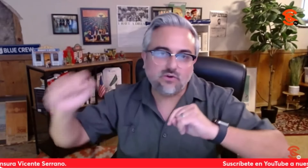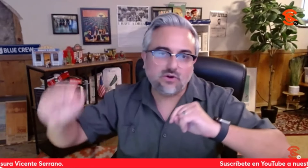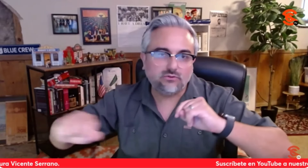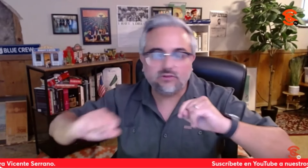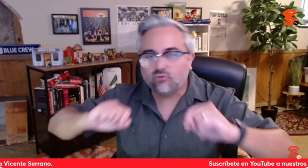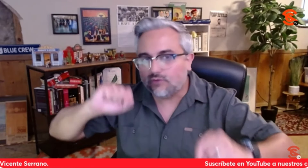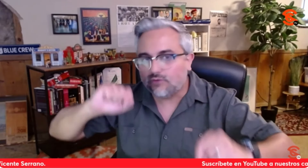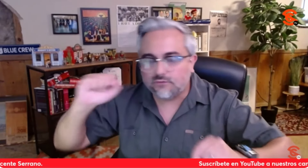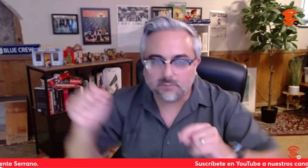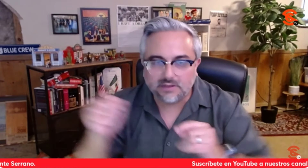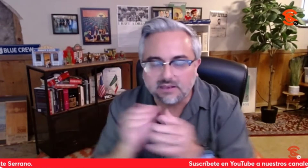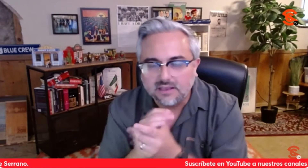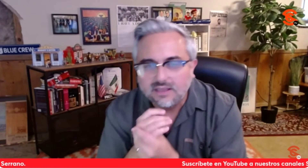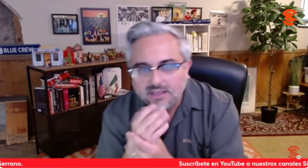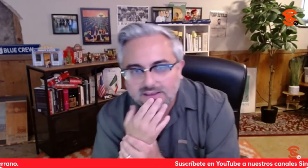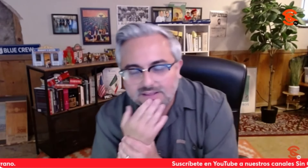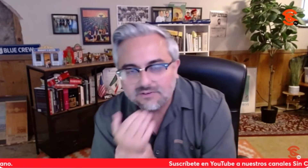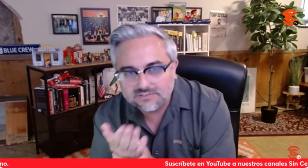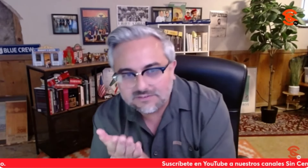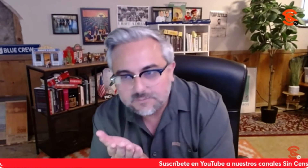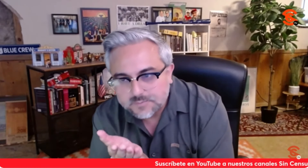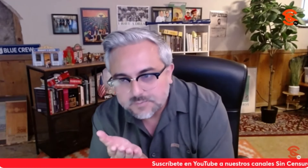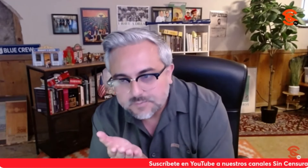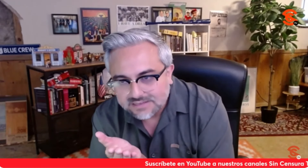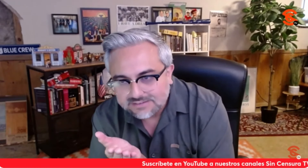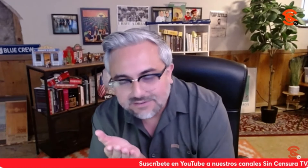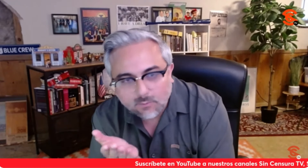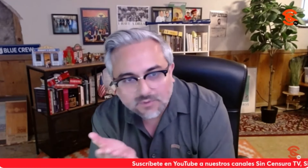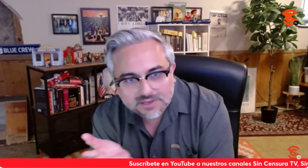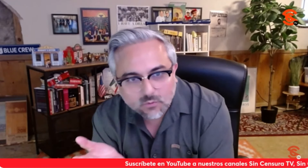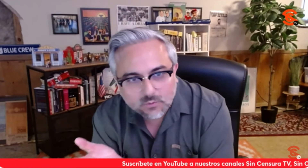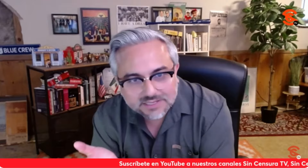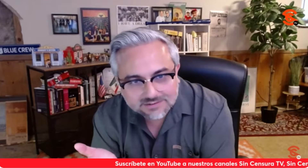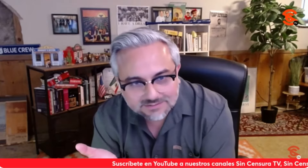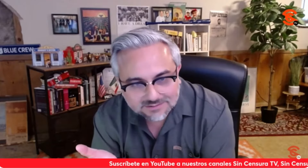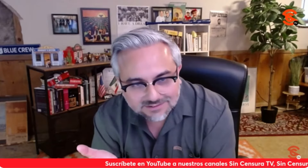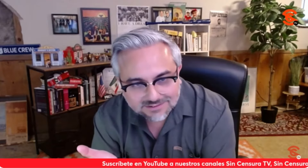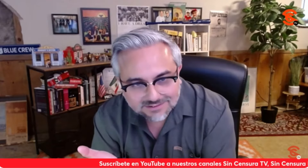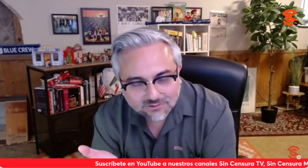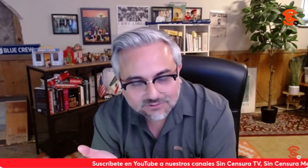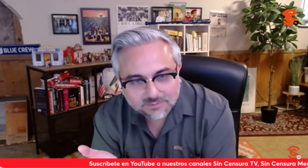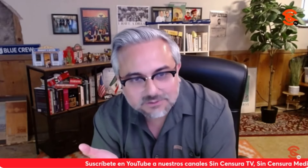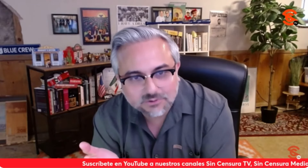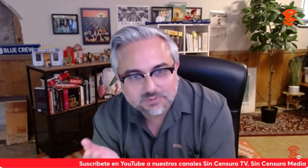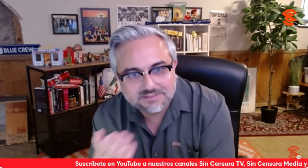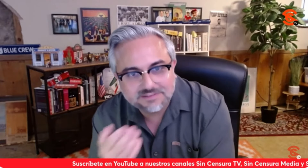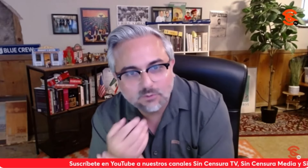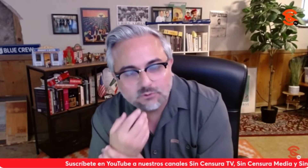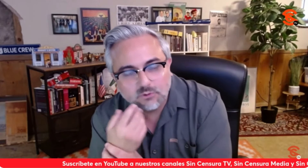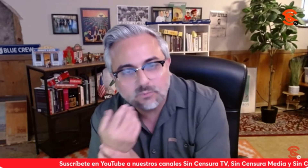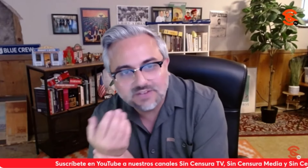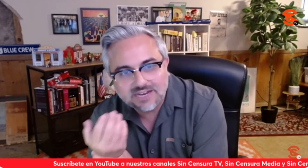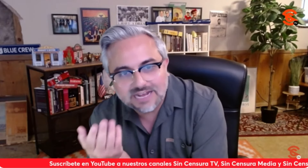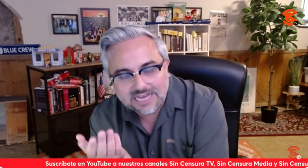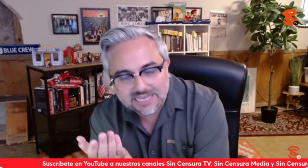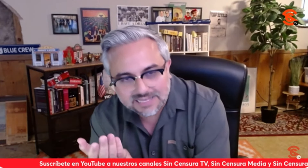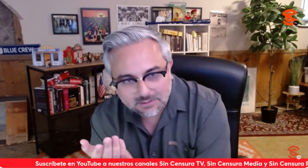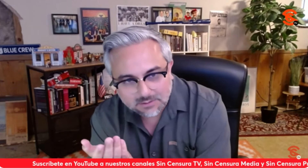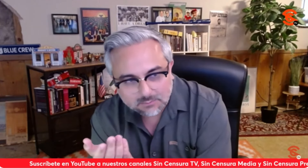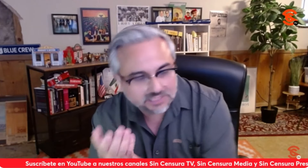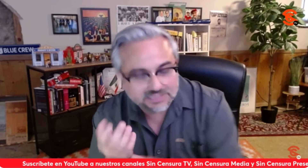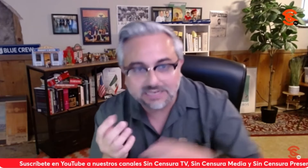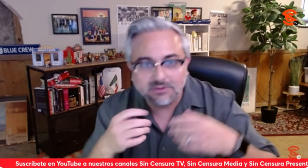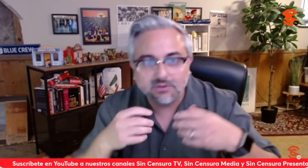un señor en su informe. Entonces, si no puede cubrir los eventos del presidente López Obrador, no puede salir a la